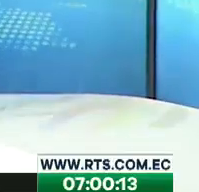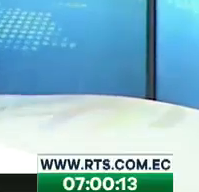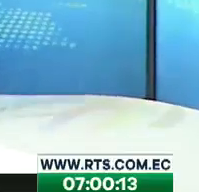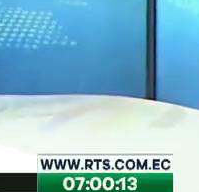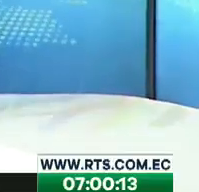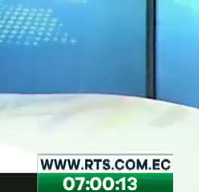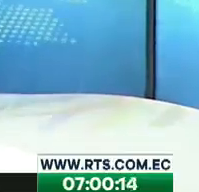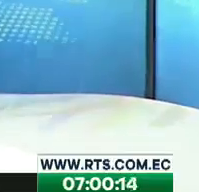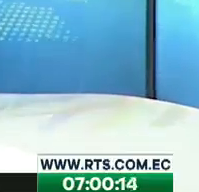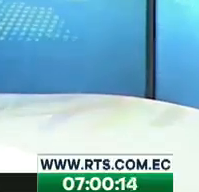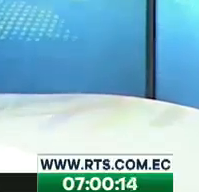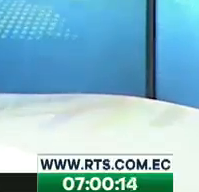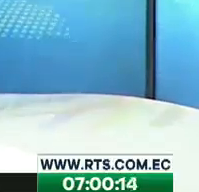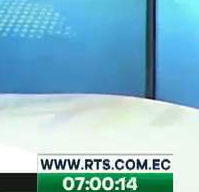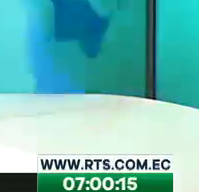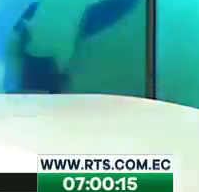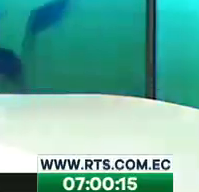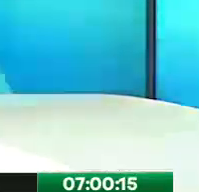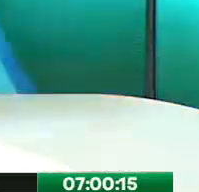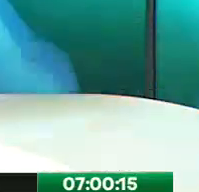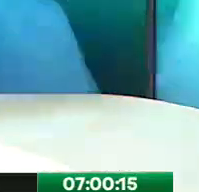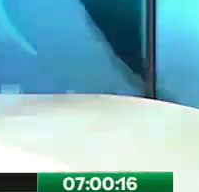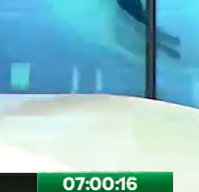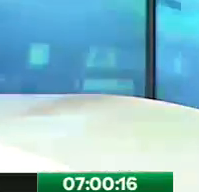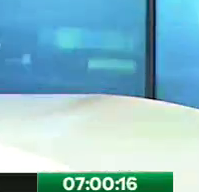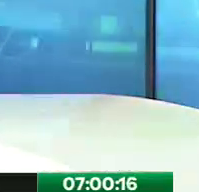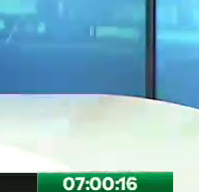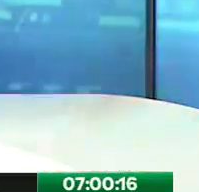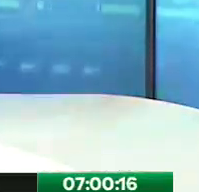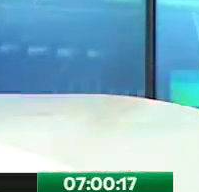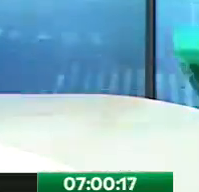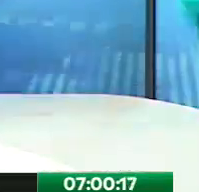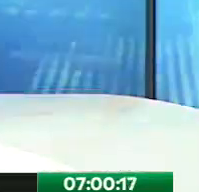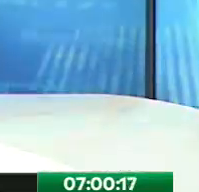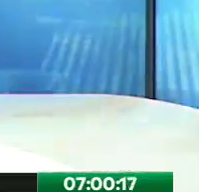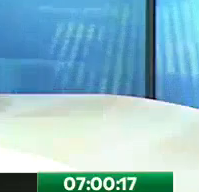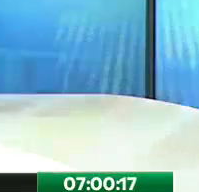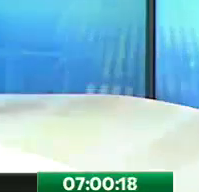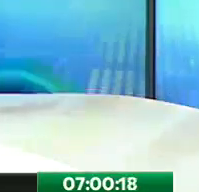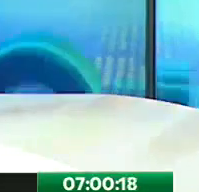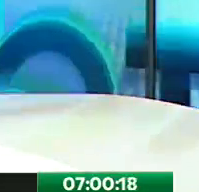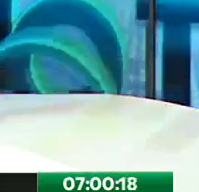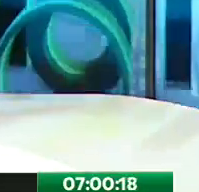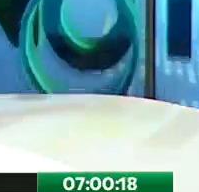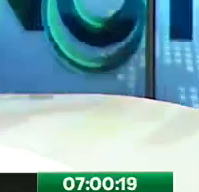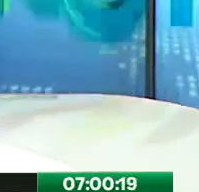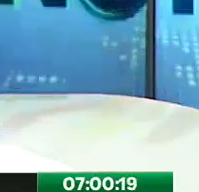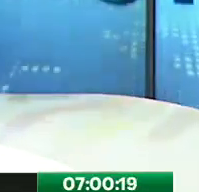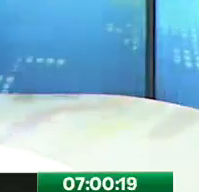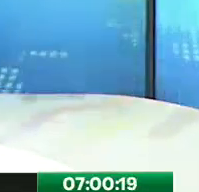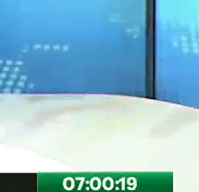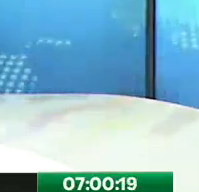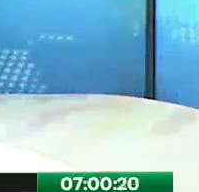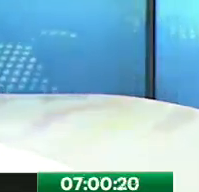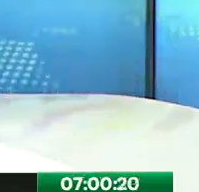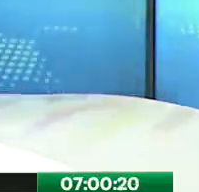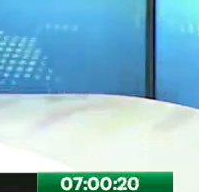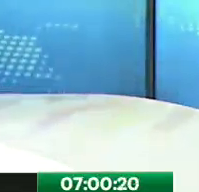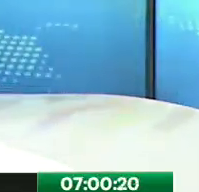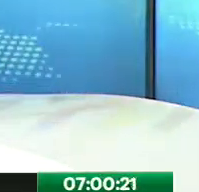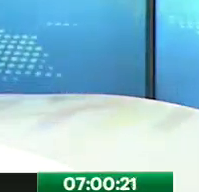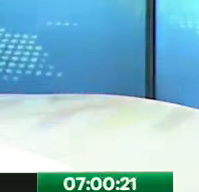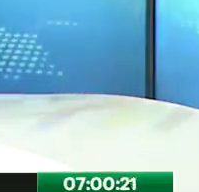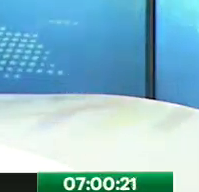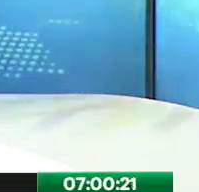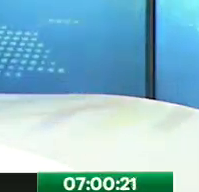Que cámaras de sistema Ojos de Águila captaron el momento cuando un ciudadano con su pequeño en brazos es atropellado